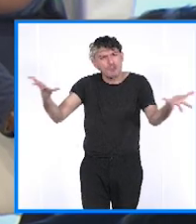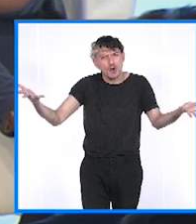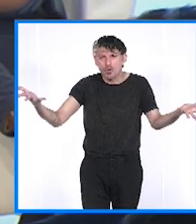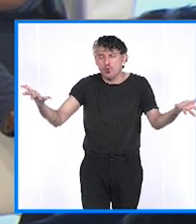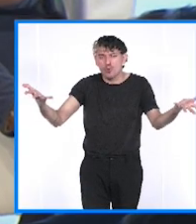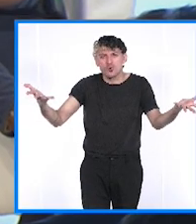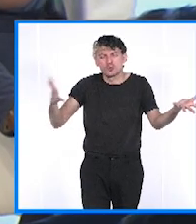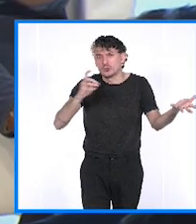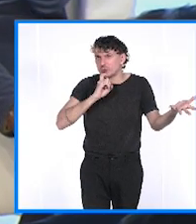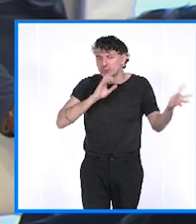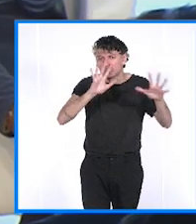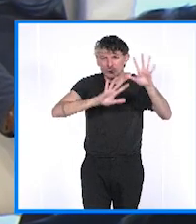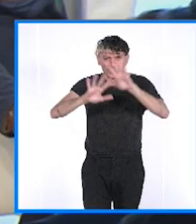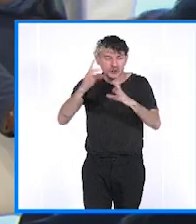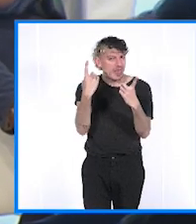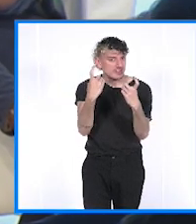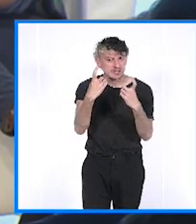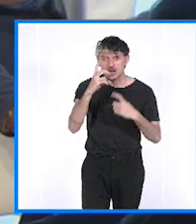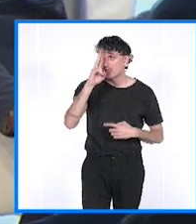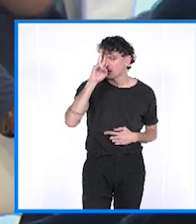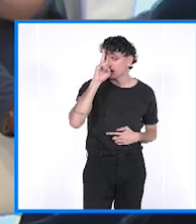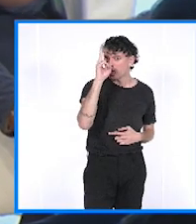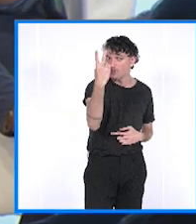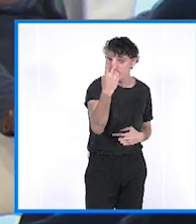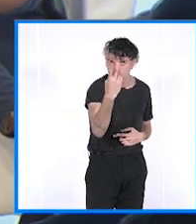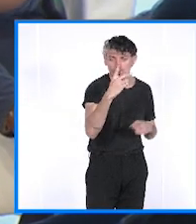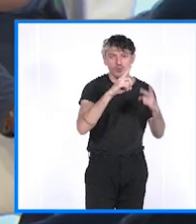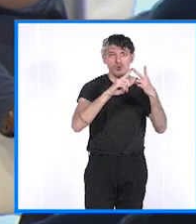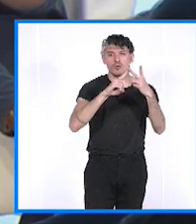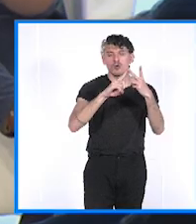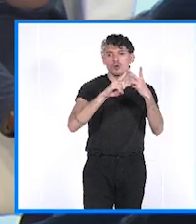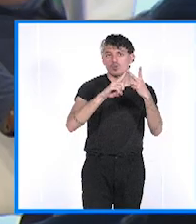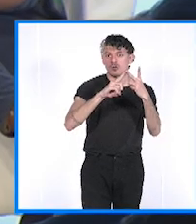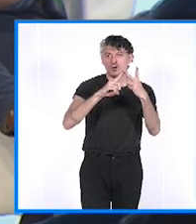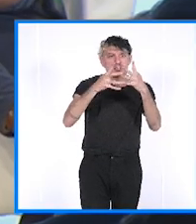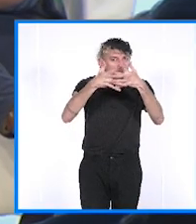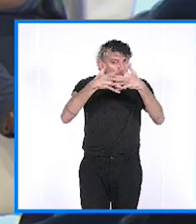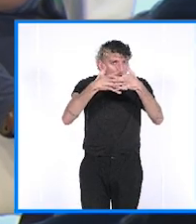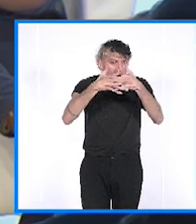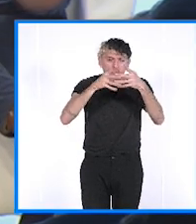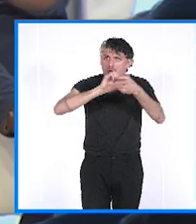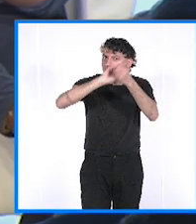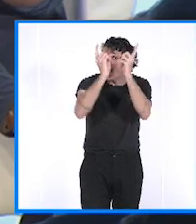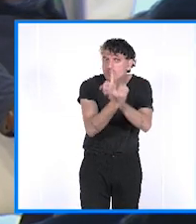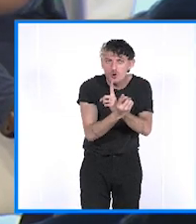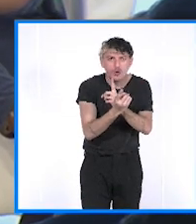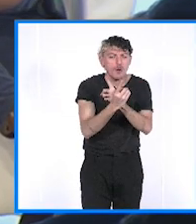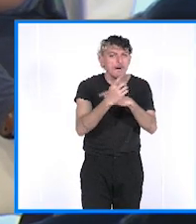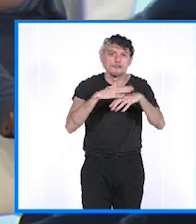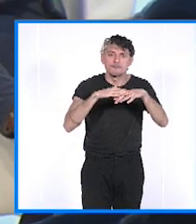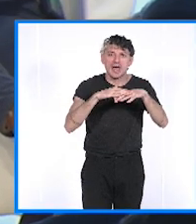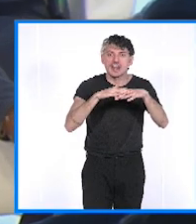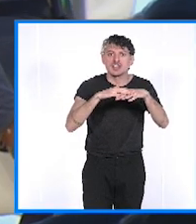e que requiere cambios de mindset y cambios estructurales en todas esas organizaciones y en todas esas administraciones para para poder llevar a cabo un cambio